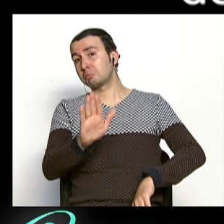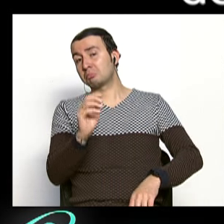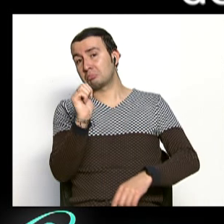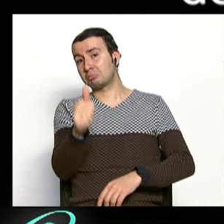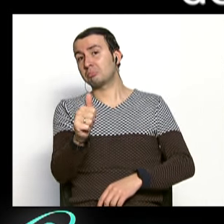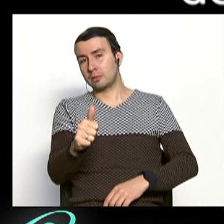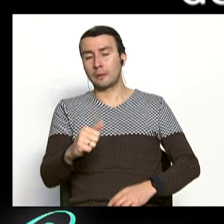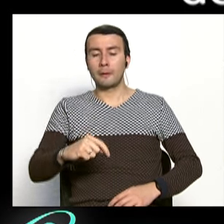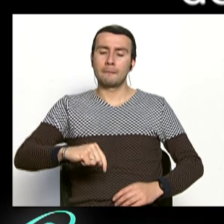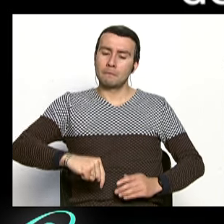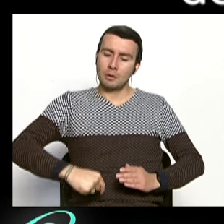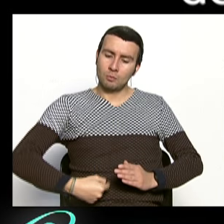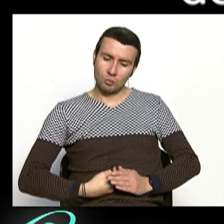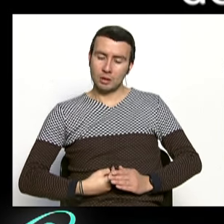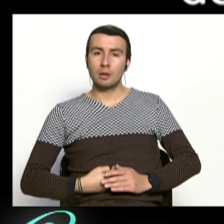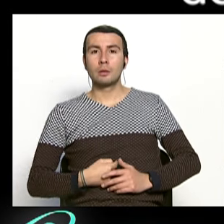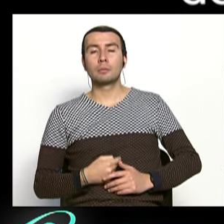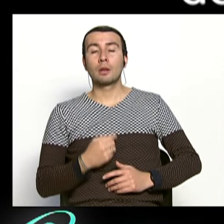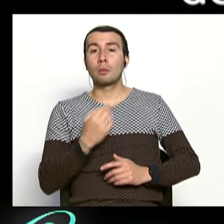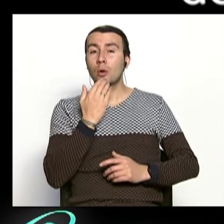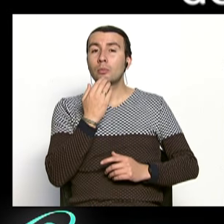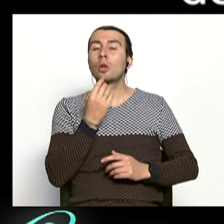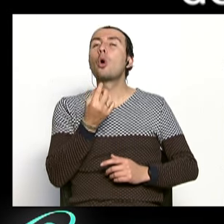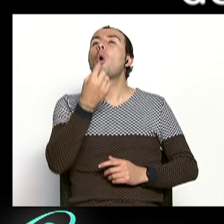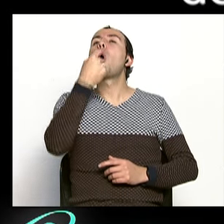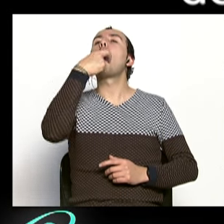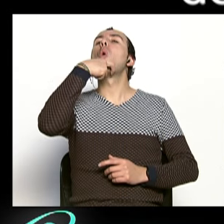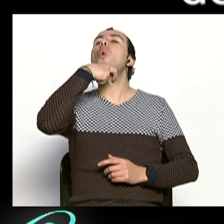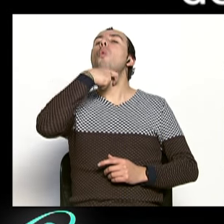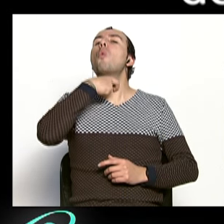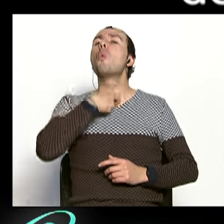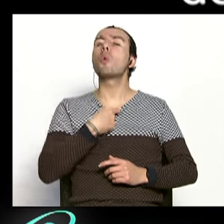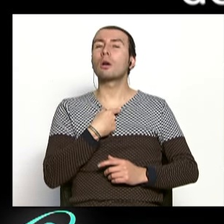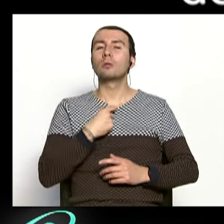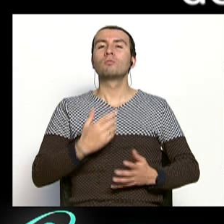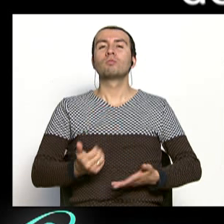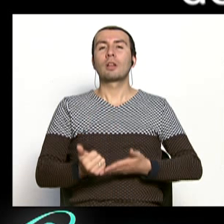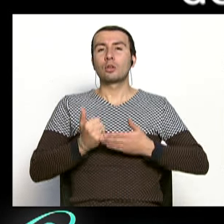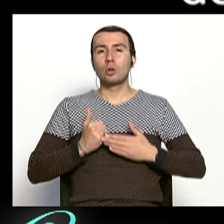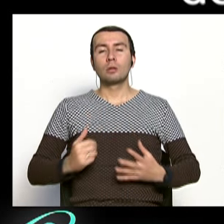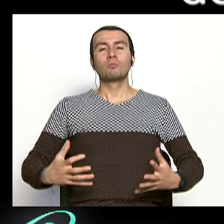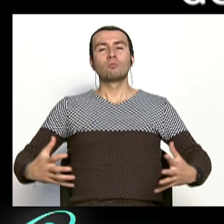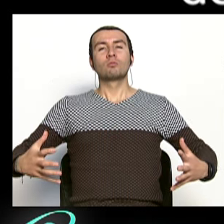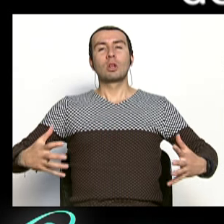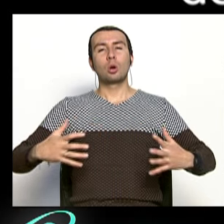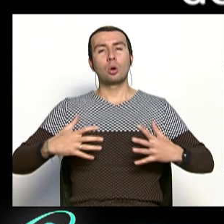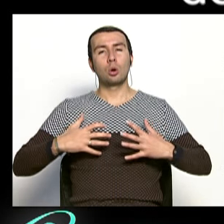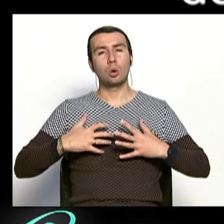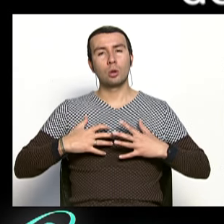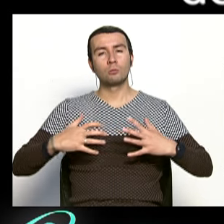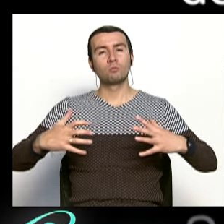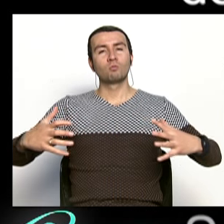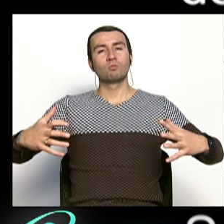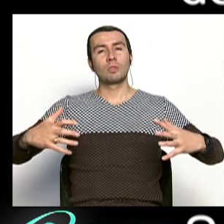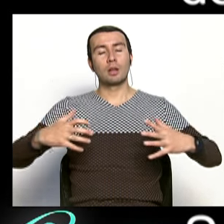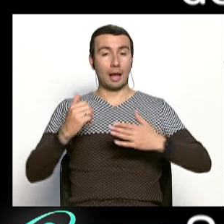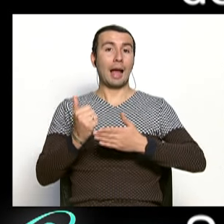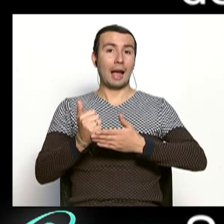se insertará temporalmente un tubo respiratorio por la boca y en la garganta para ayudarla a respirar durante la operación